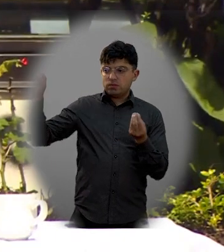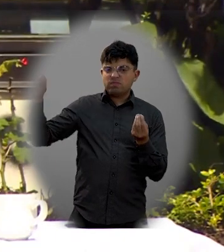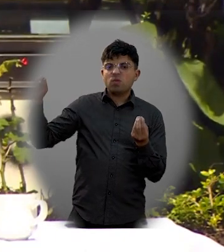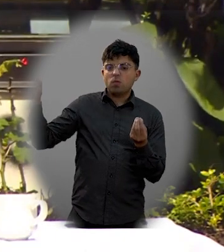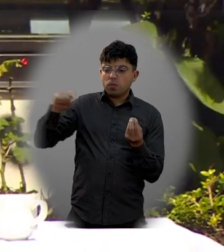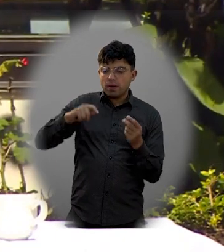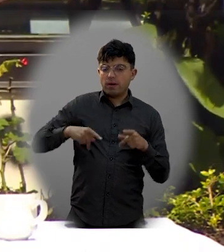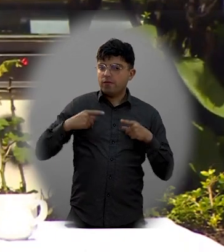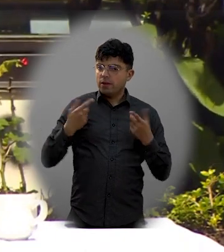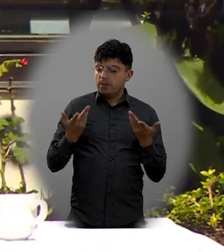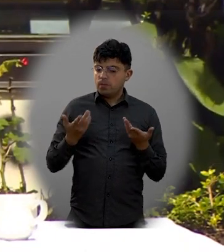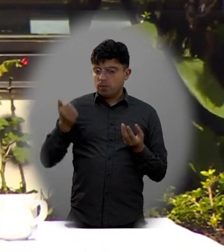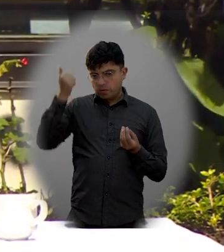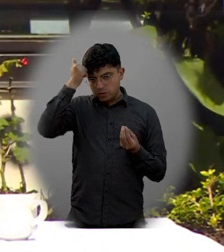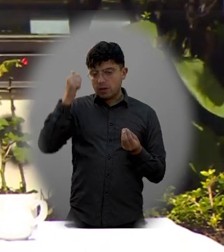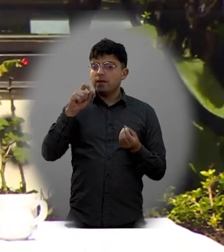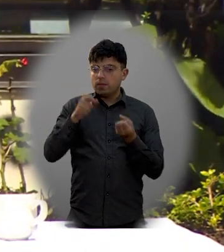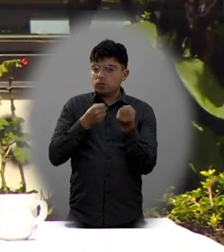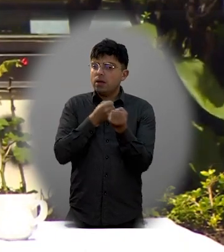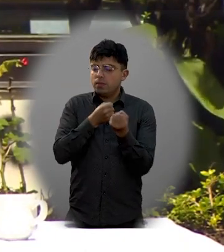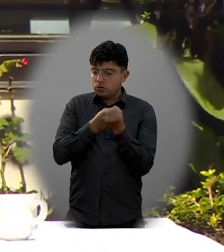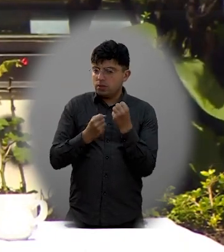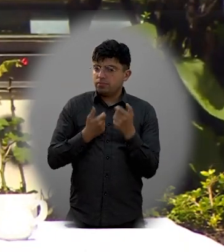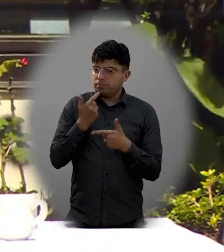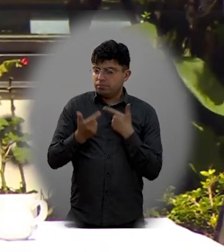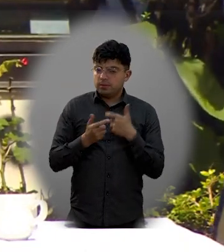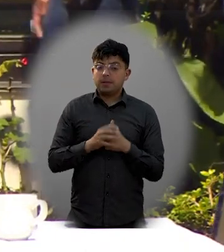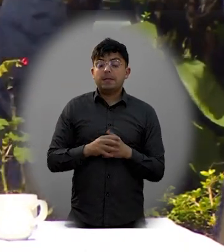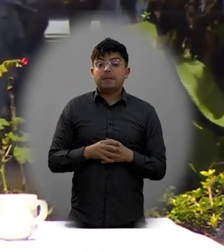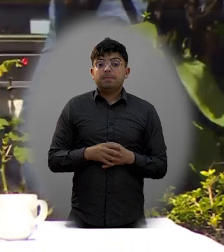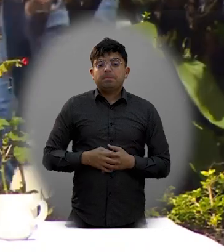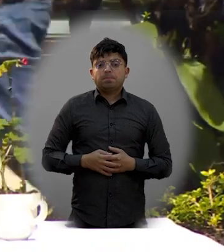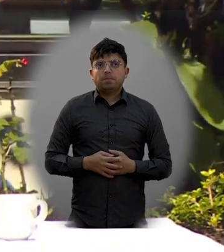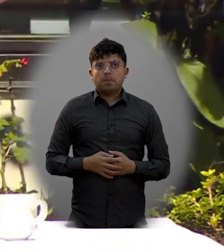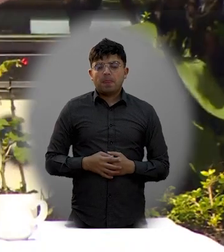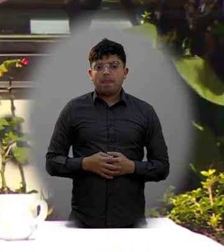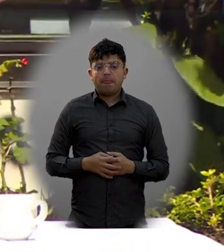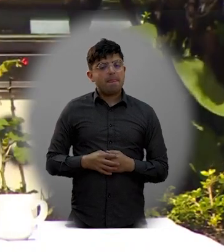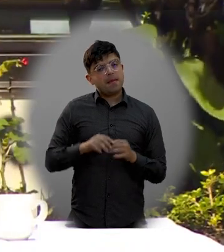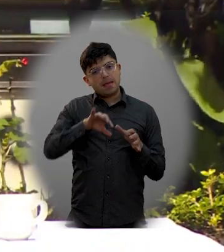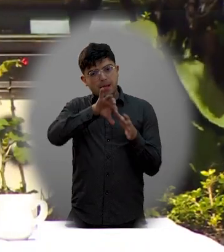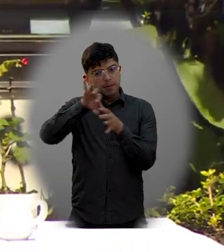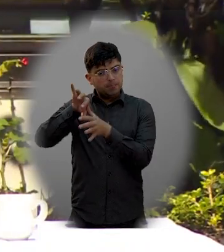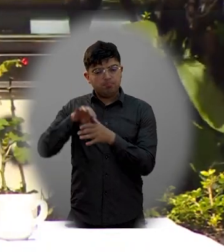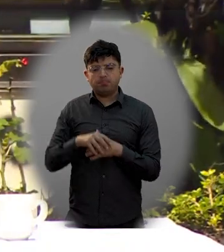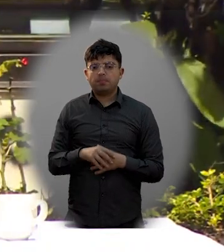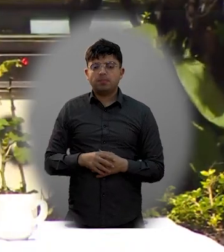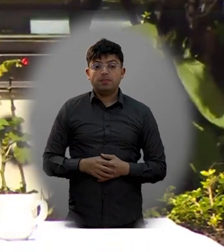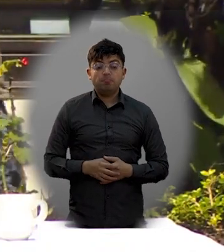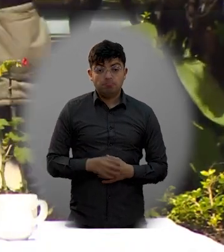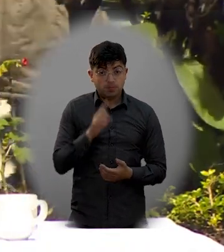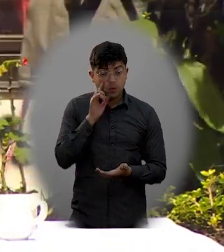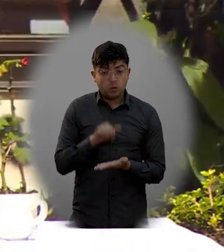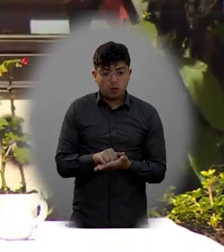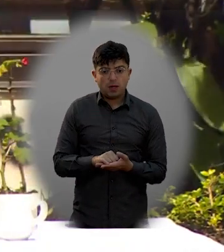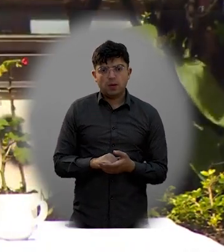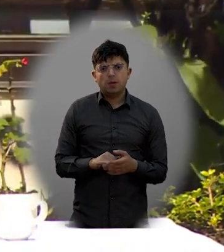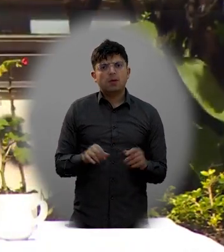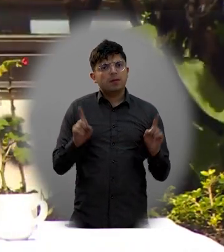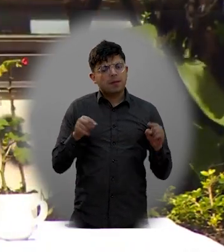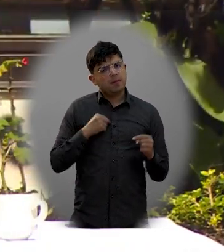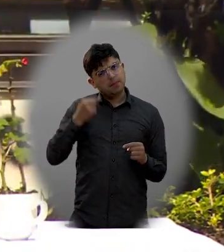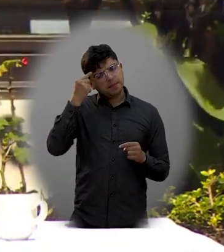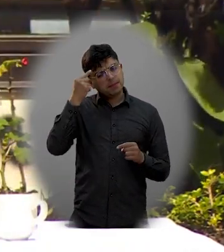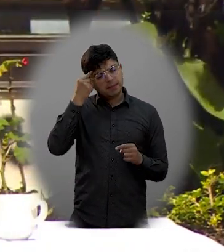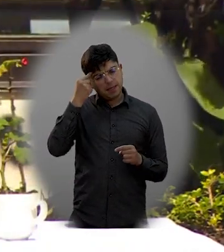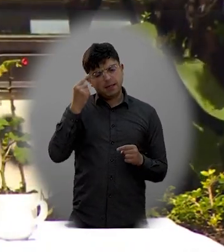ese sentido creo que hay que apoyar esas iniciativas. Y por otra parte, creo que hay que